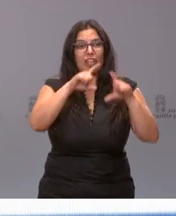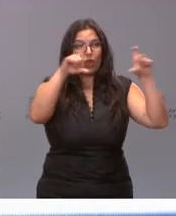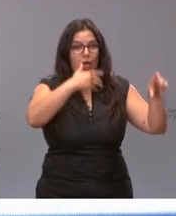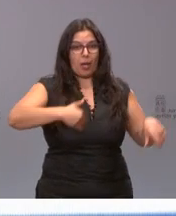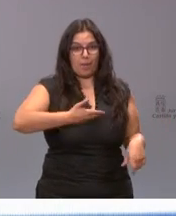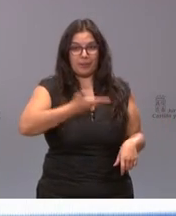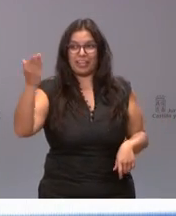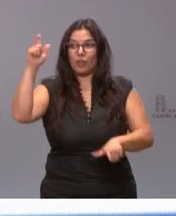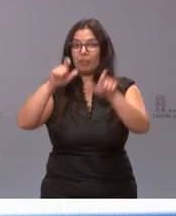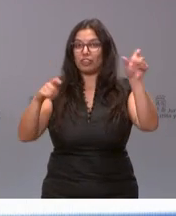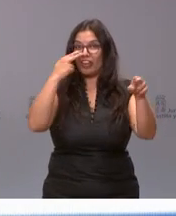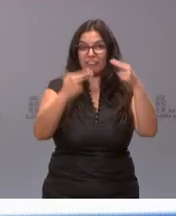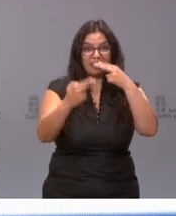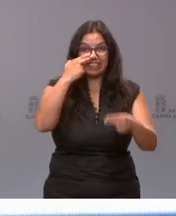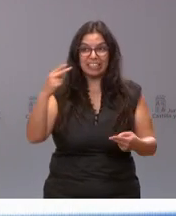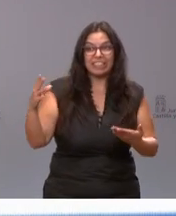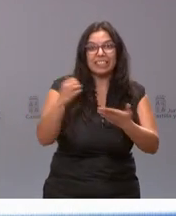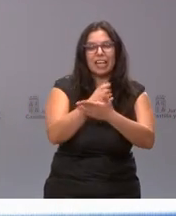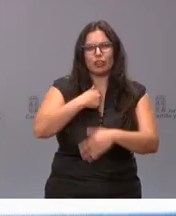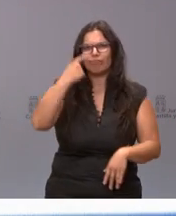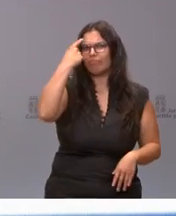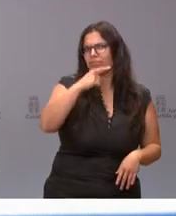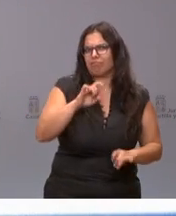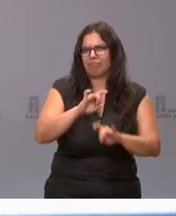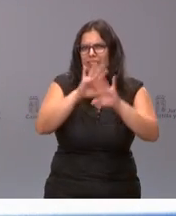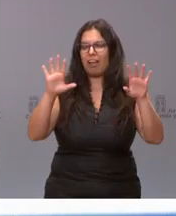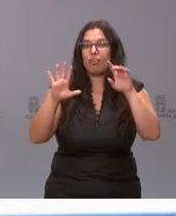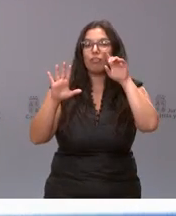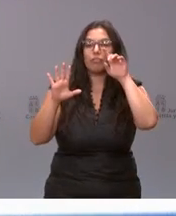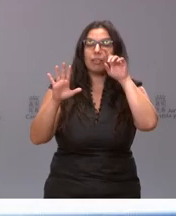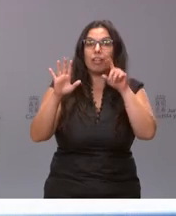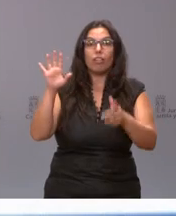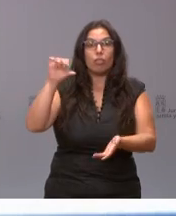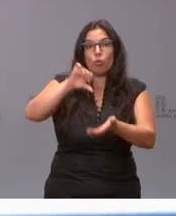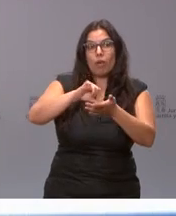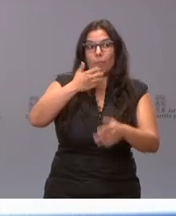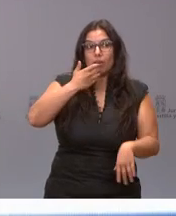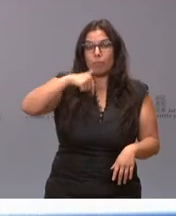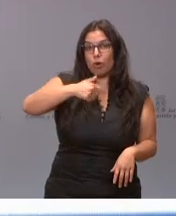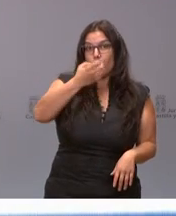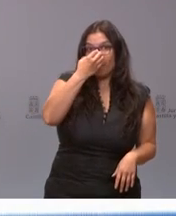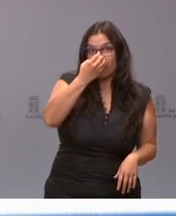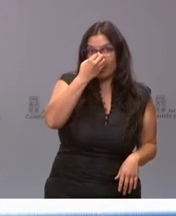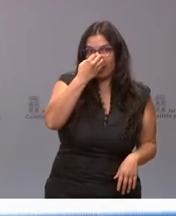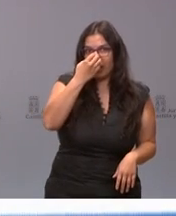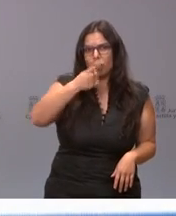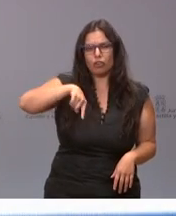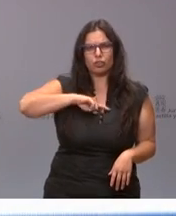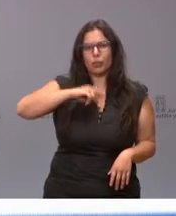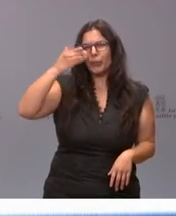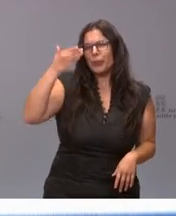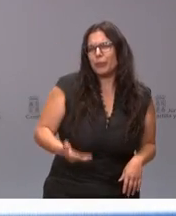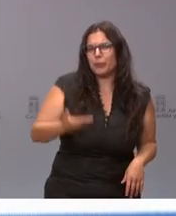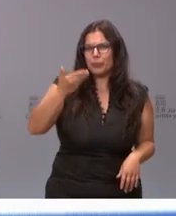queridos visitantes, tengo el profundo convencimiento de que ciudades como Medina del Campo somos una pieza